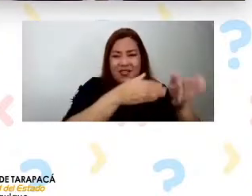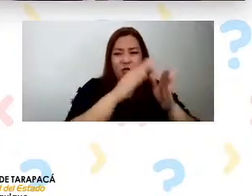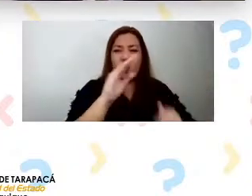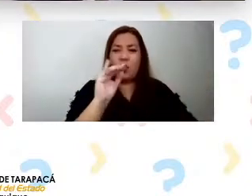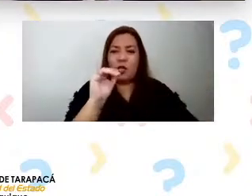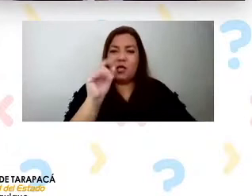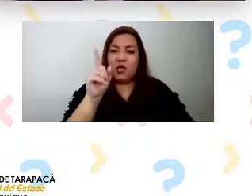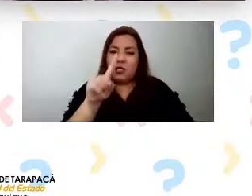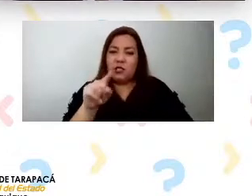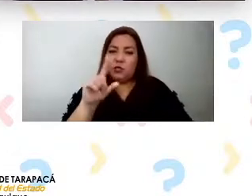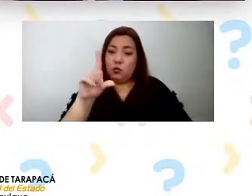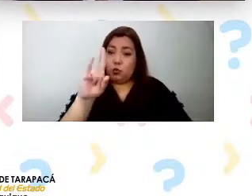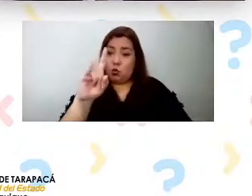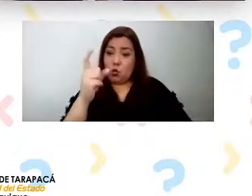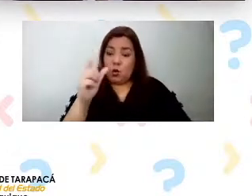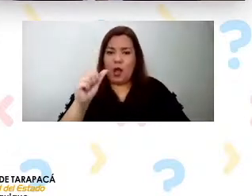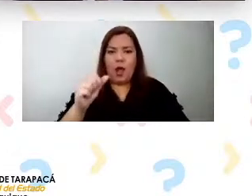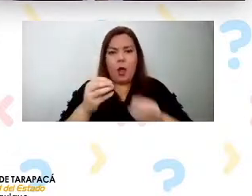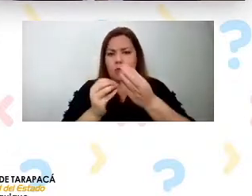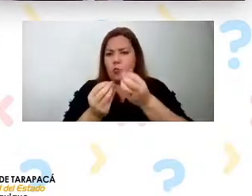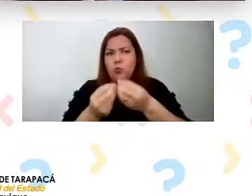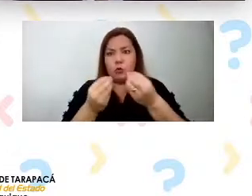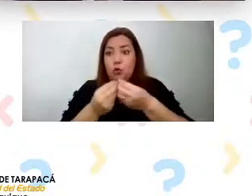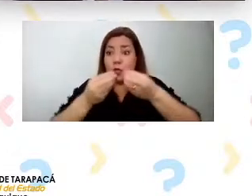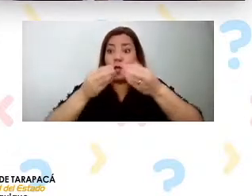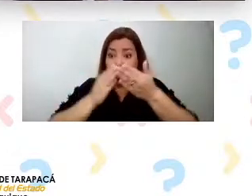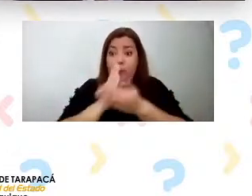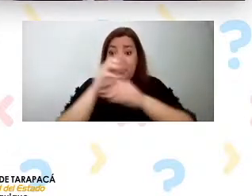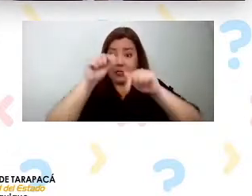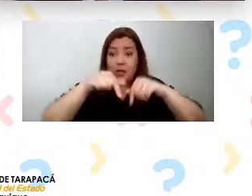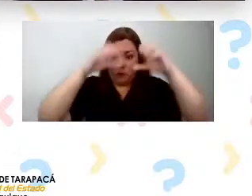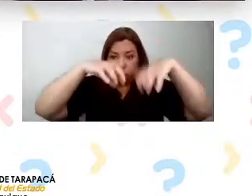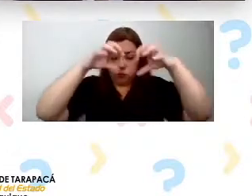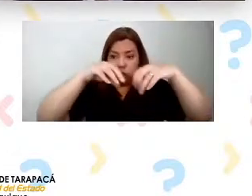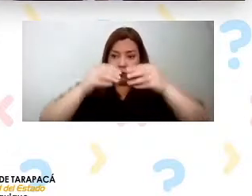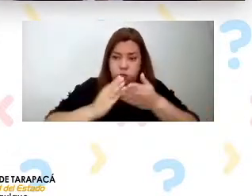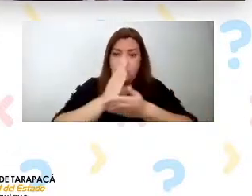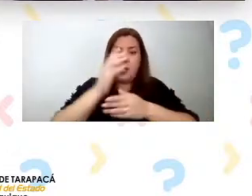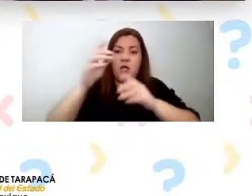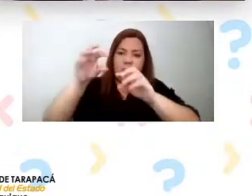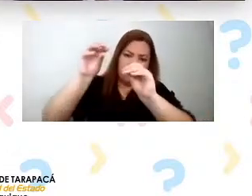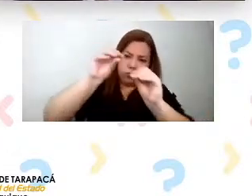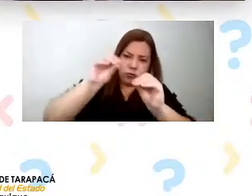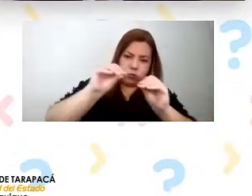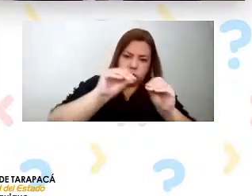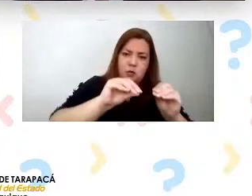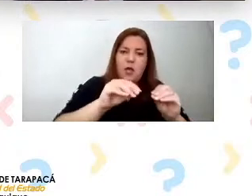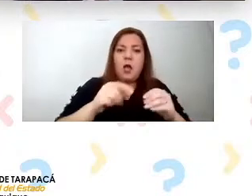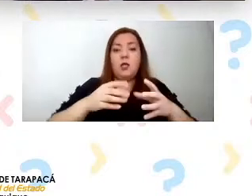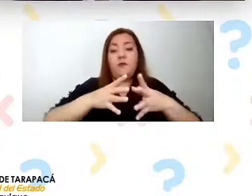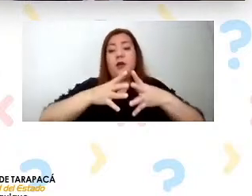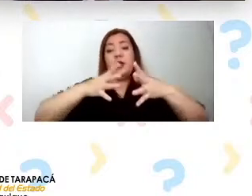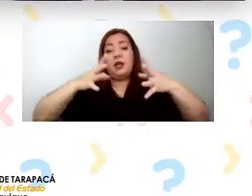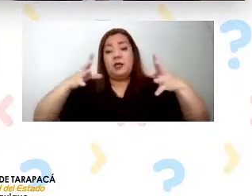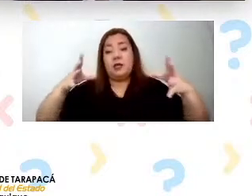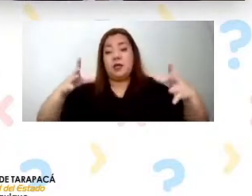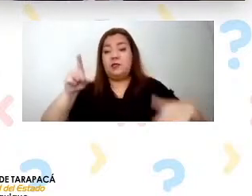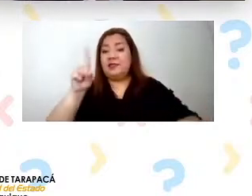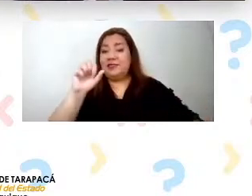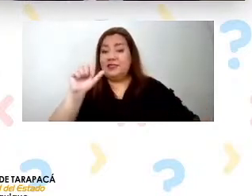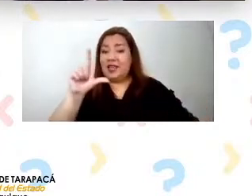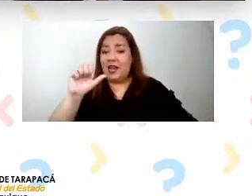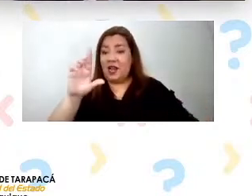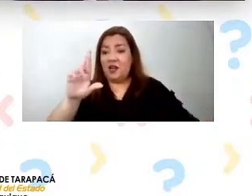ríos que nacen en el altiplano, pero que la mayoría van a desaguar al Gran Salar, ¿no es cierto?, que está en